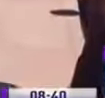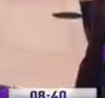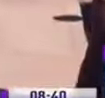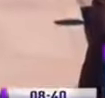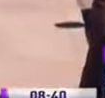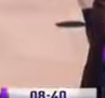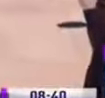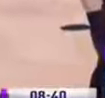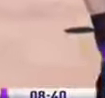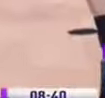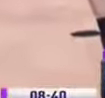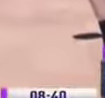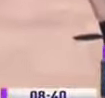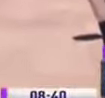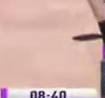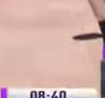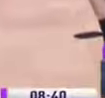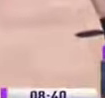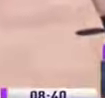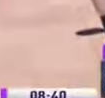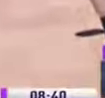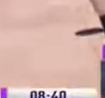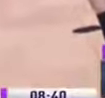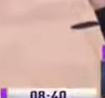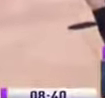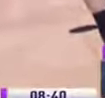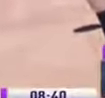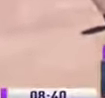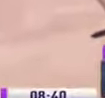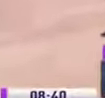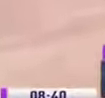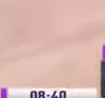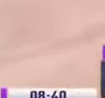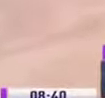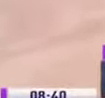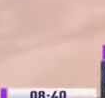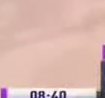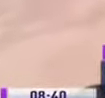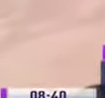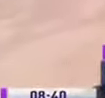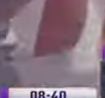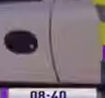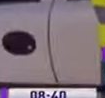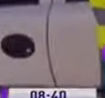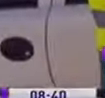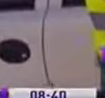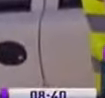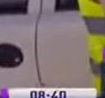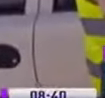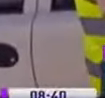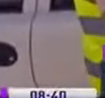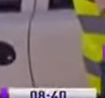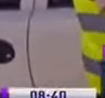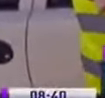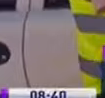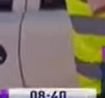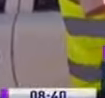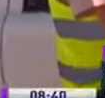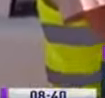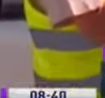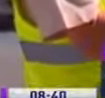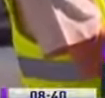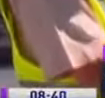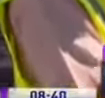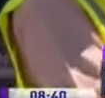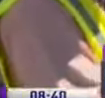mal estacionado. Me bajé a comprar un asentito ahí, 2 minutos. Y si estoy mal estacionado, por favor que me disculpe,